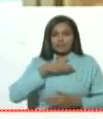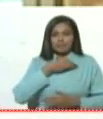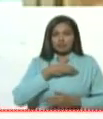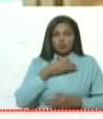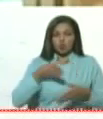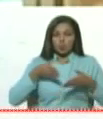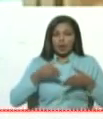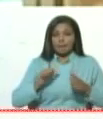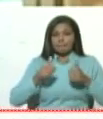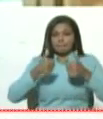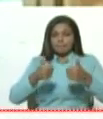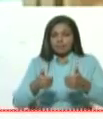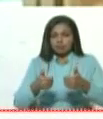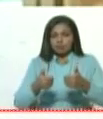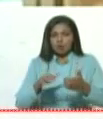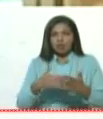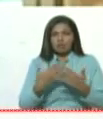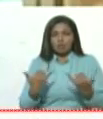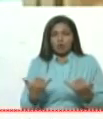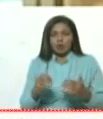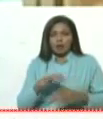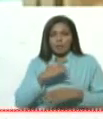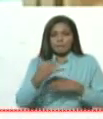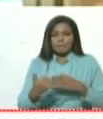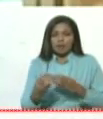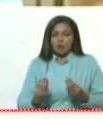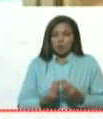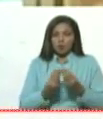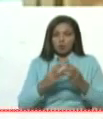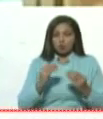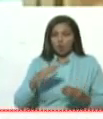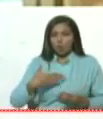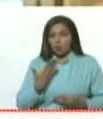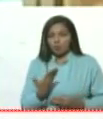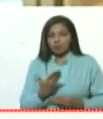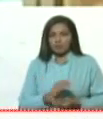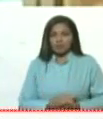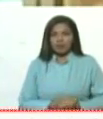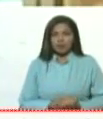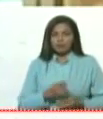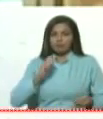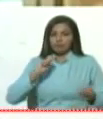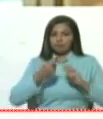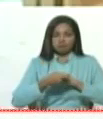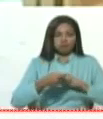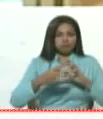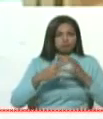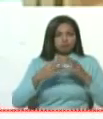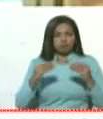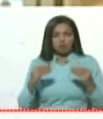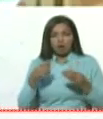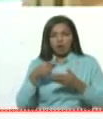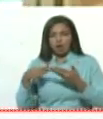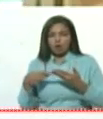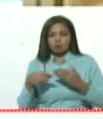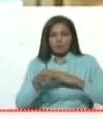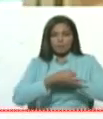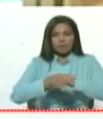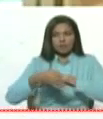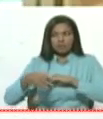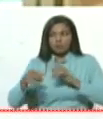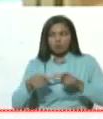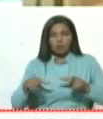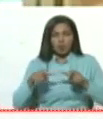Nació al calor del plan Juntos Todo es Posible, que transformó varios municipios